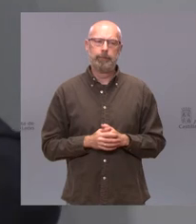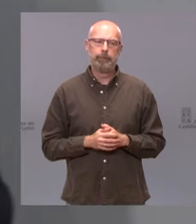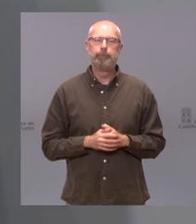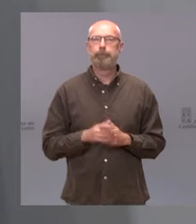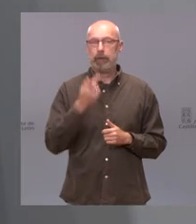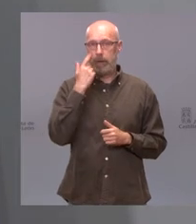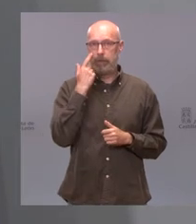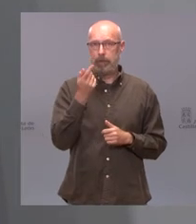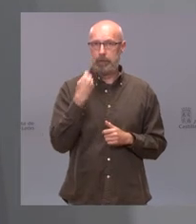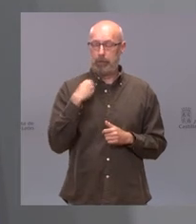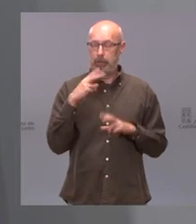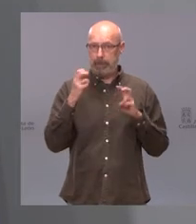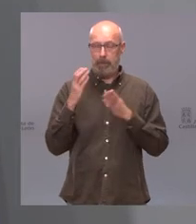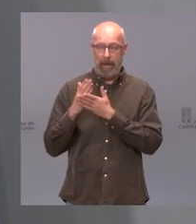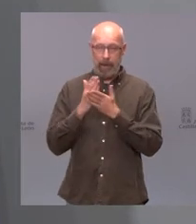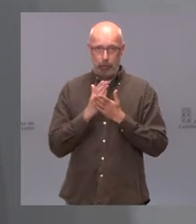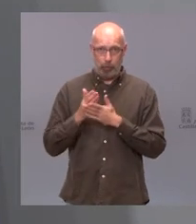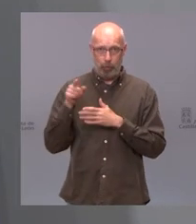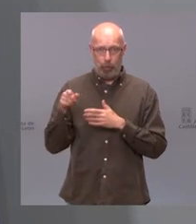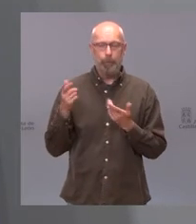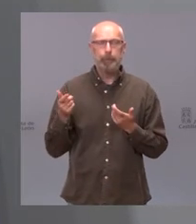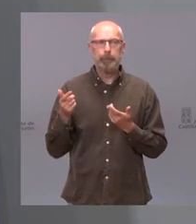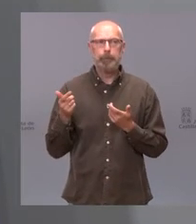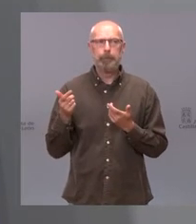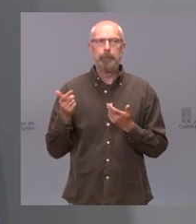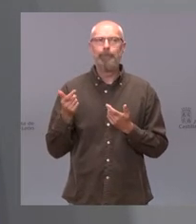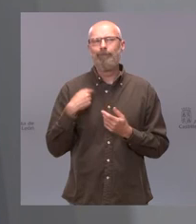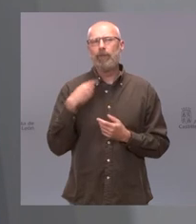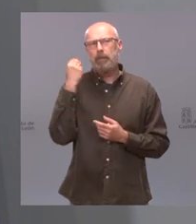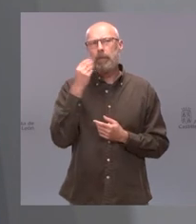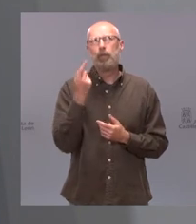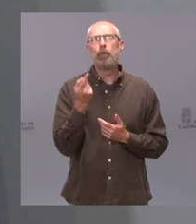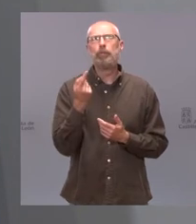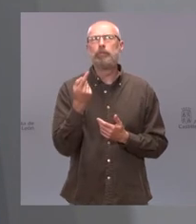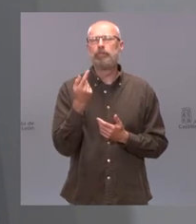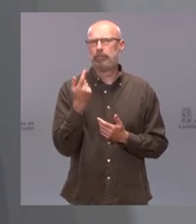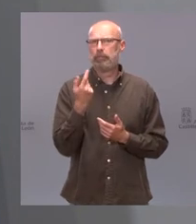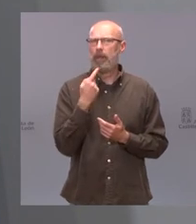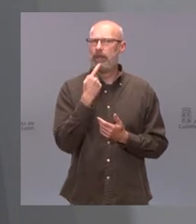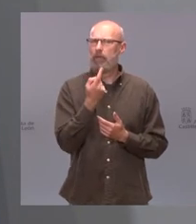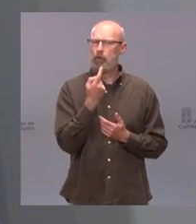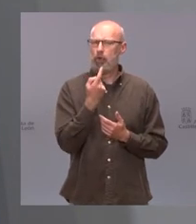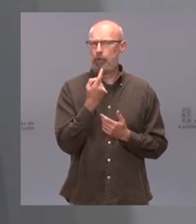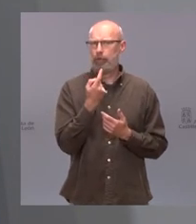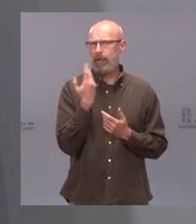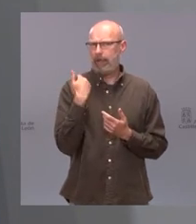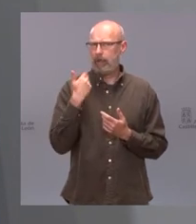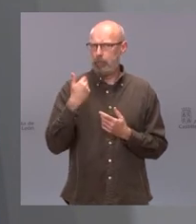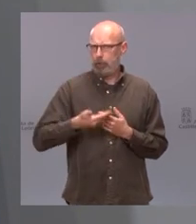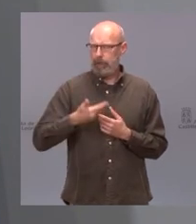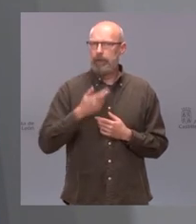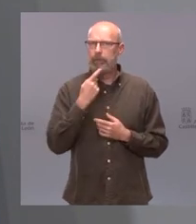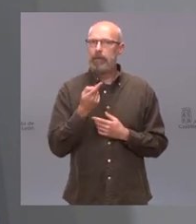Sobre la pregunta del estudio, mire, yo creo que una de las cosas, las palabras que he utilizado es muy importante. Lo que ha ocurrido aquí,